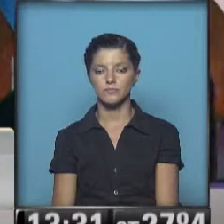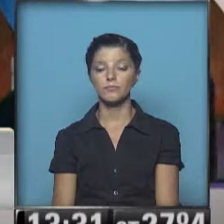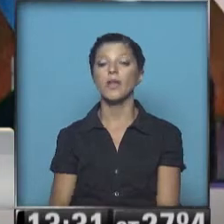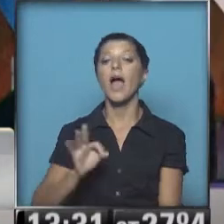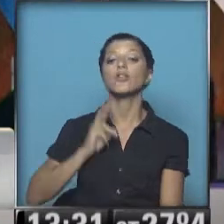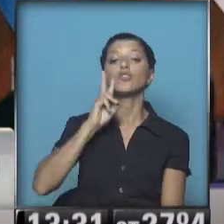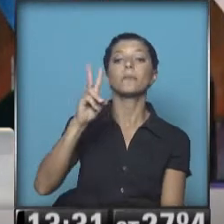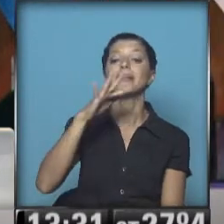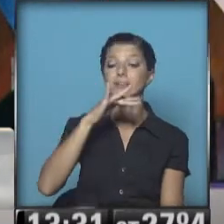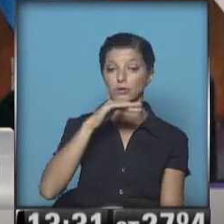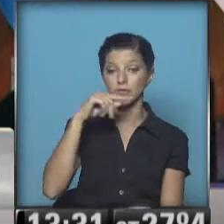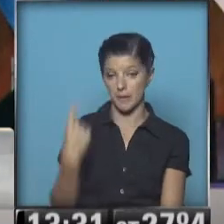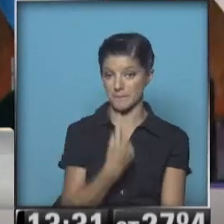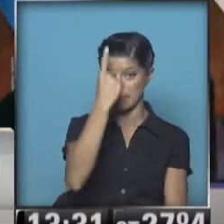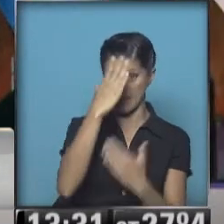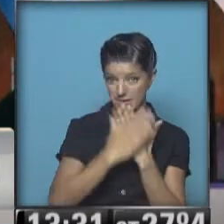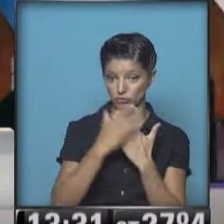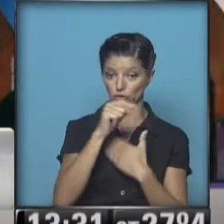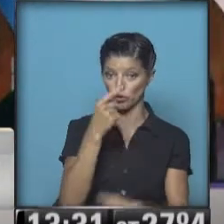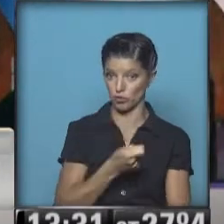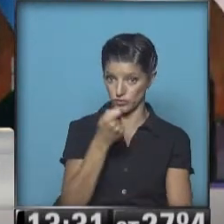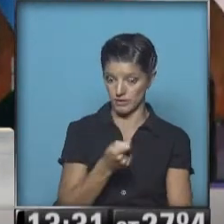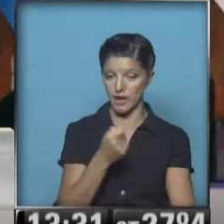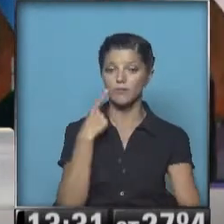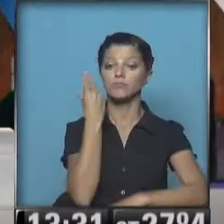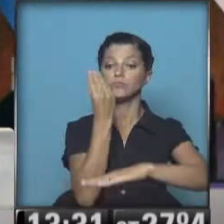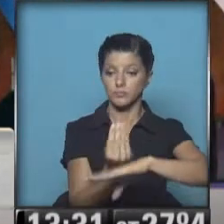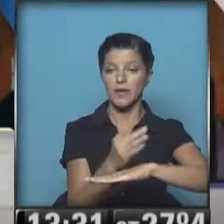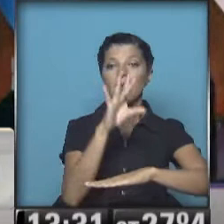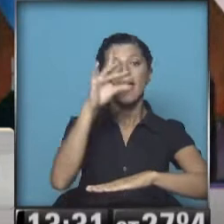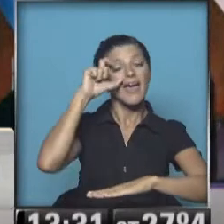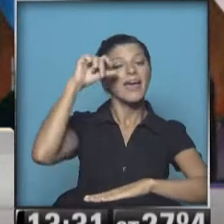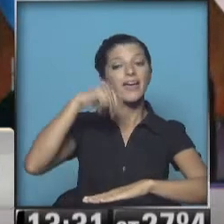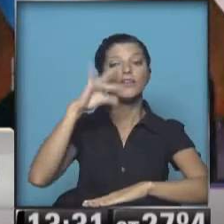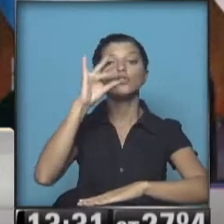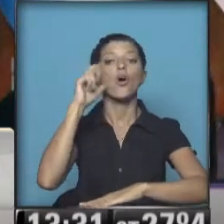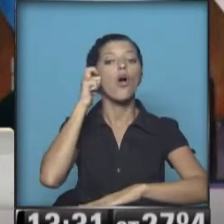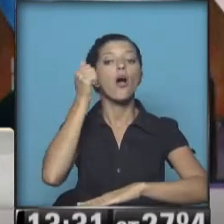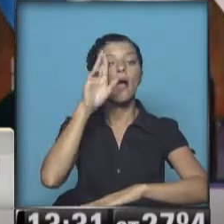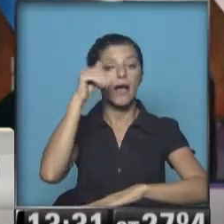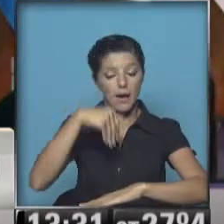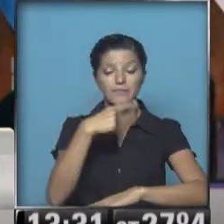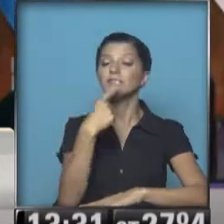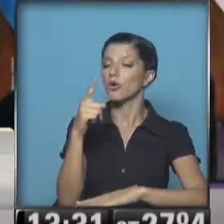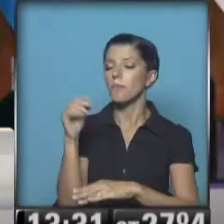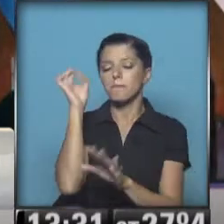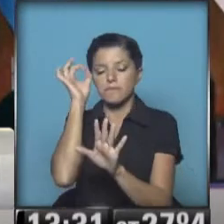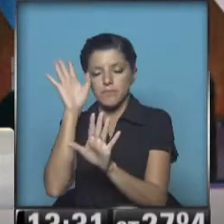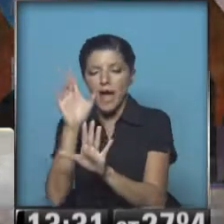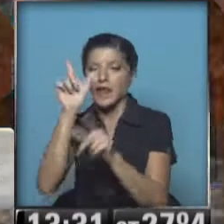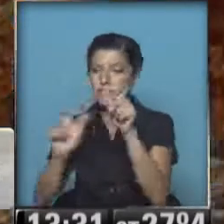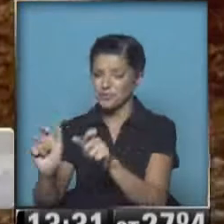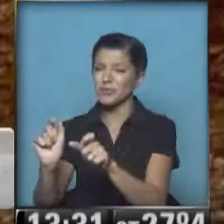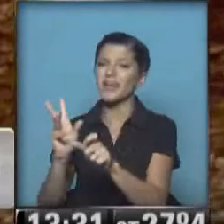2014, el entonces primer ministro turco, Recep Tayyip Erdogan, ofreció sus condolencias a los nietos de los armenios que perdieron sus